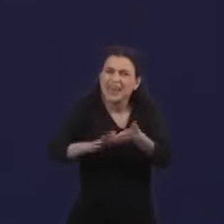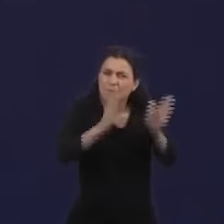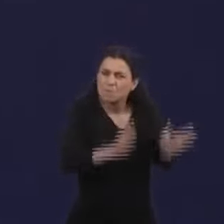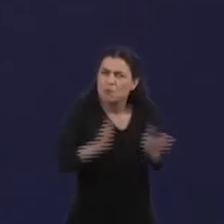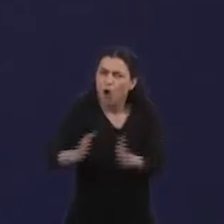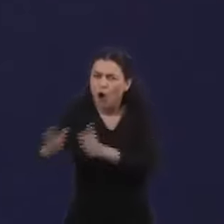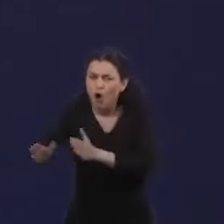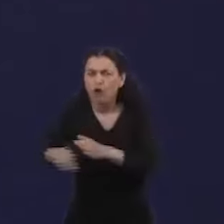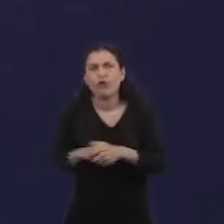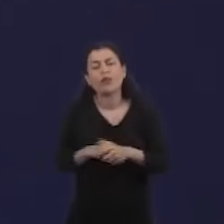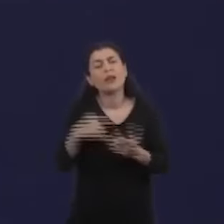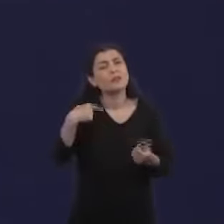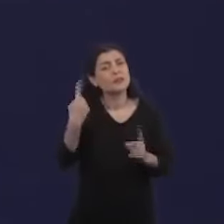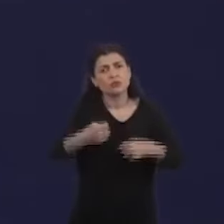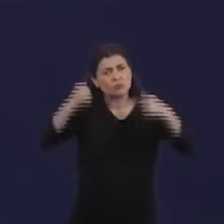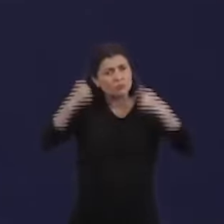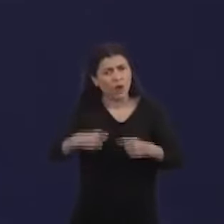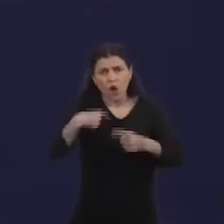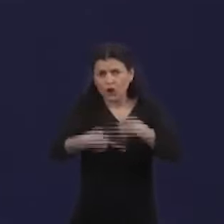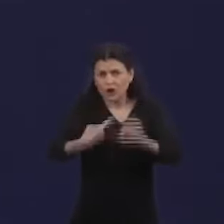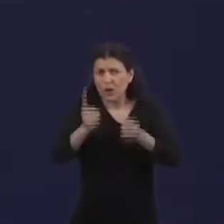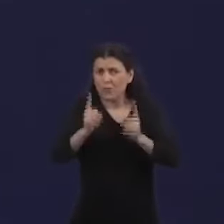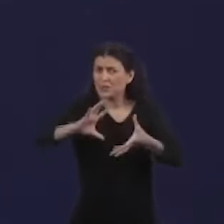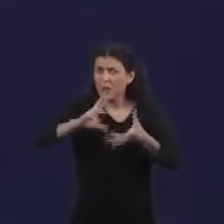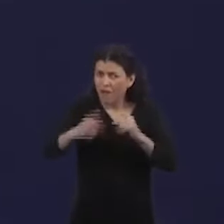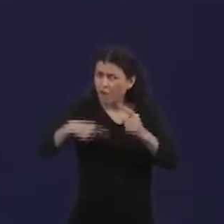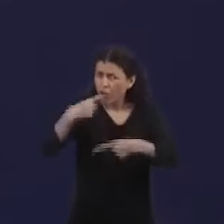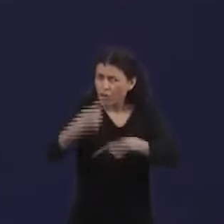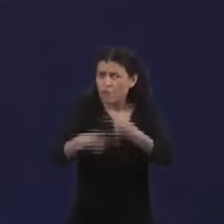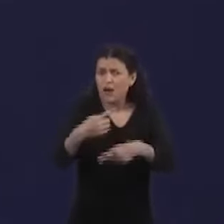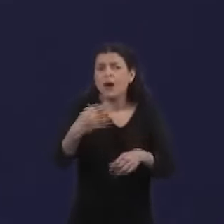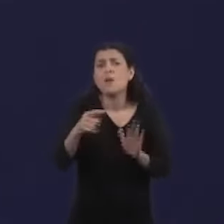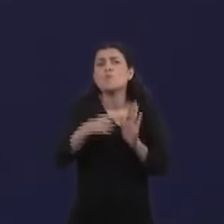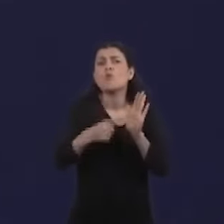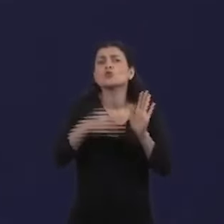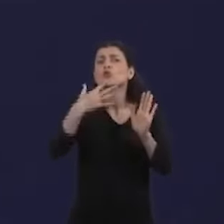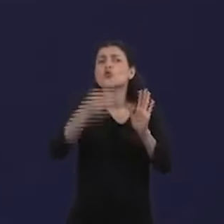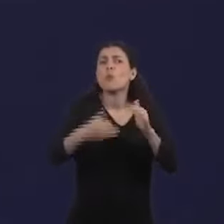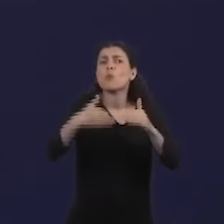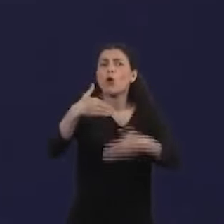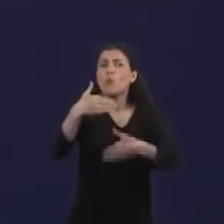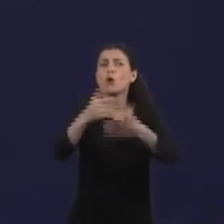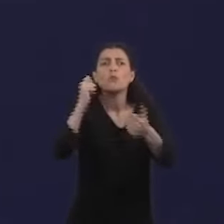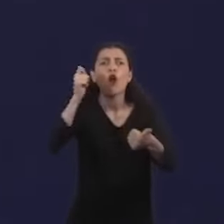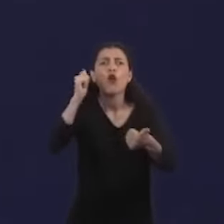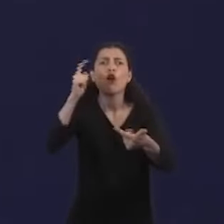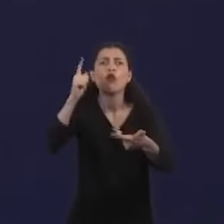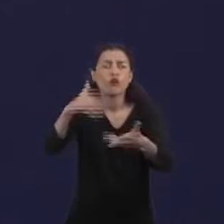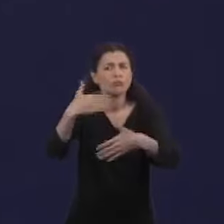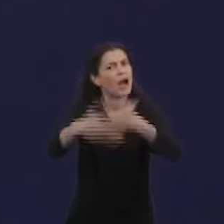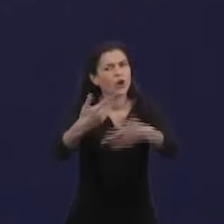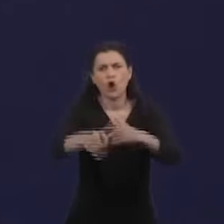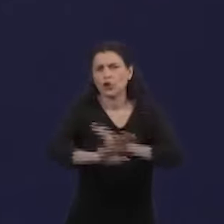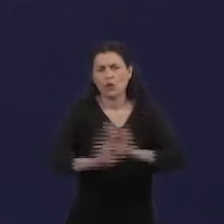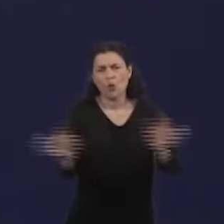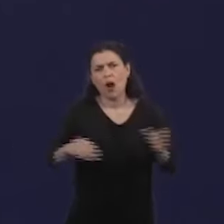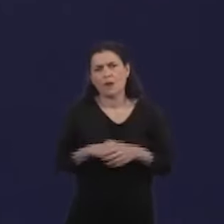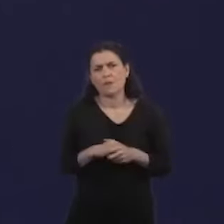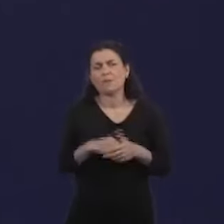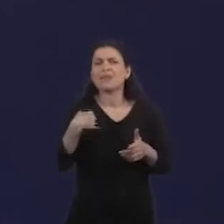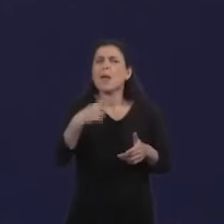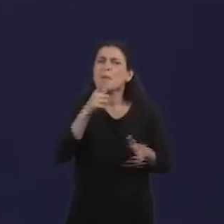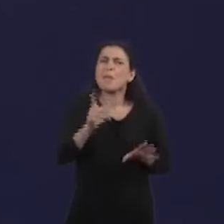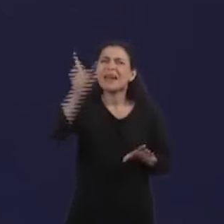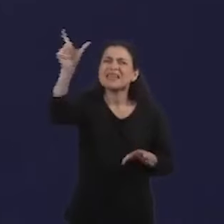adelante y que va teniendo tiempos y pasos y y me parece que lo que dijo rolandi